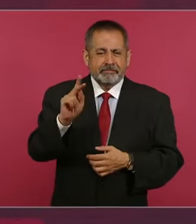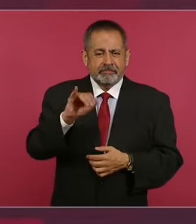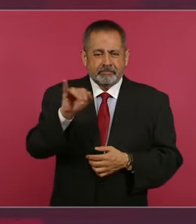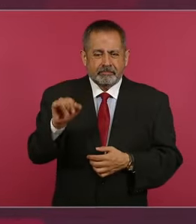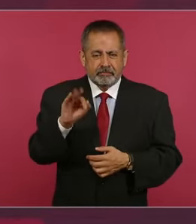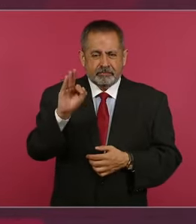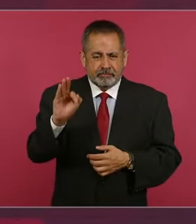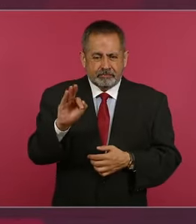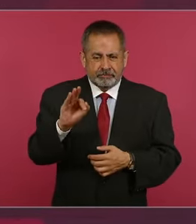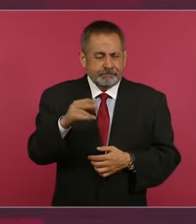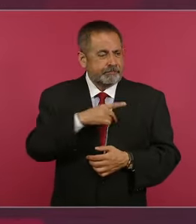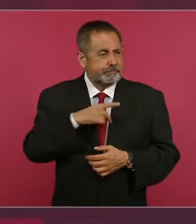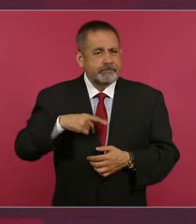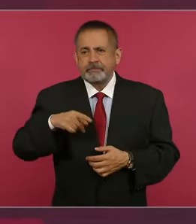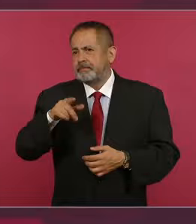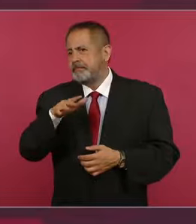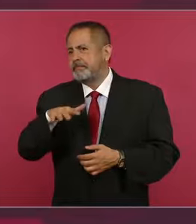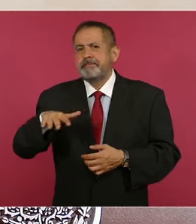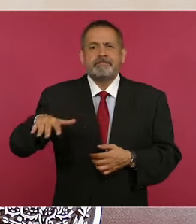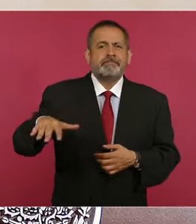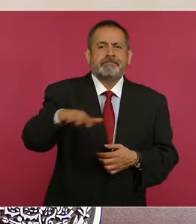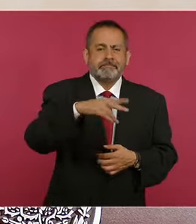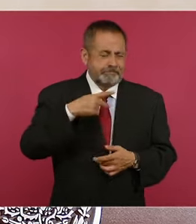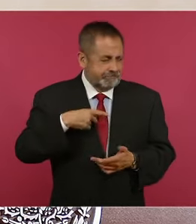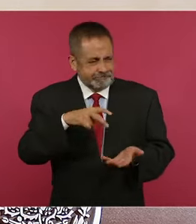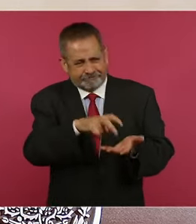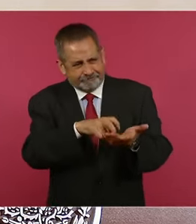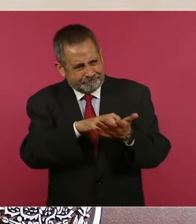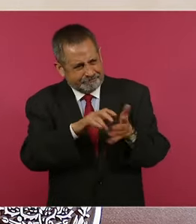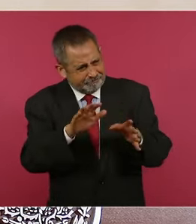y lo tiene que hacer el pueblo